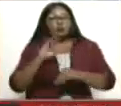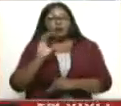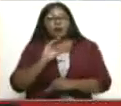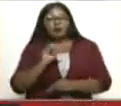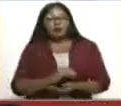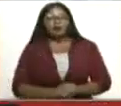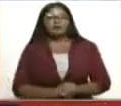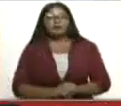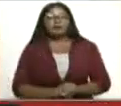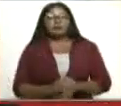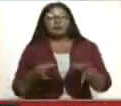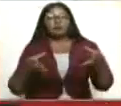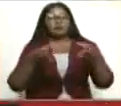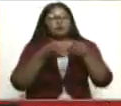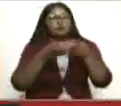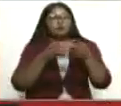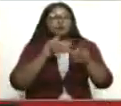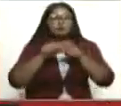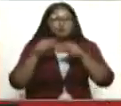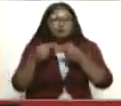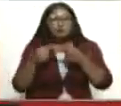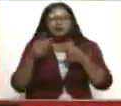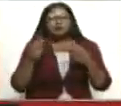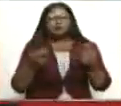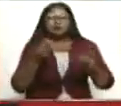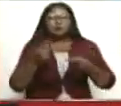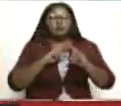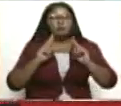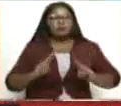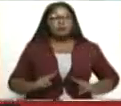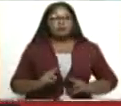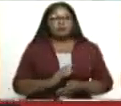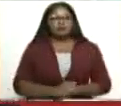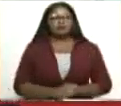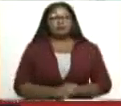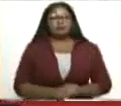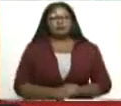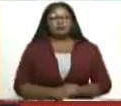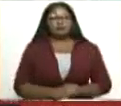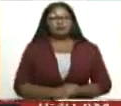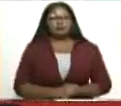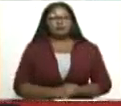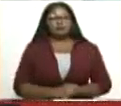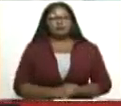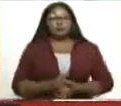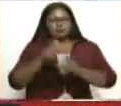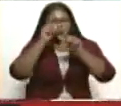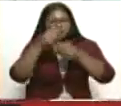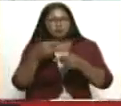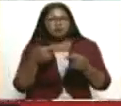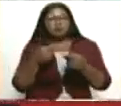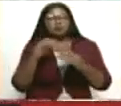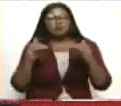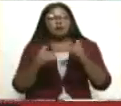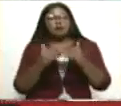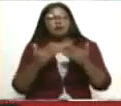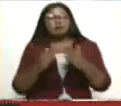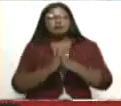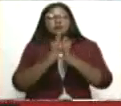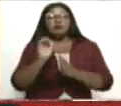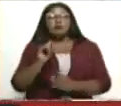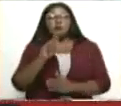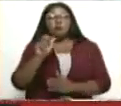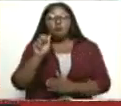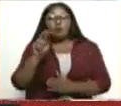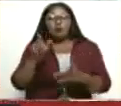Zonas críticas para acciones y dinámicas humanitarias. Declaración del Bajo Calima y San Juan